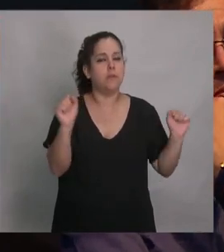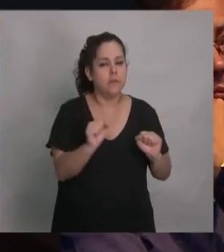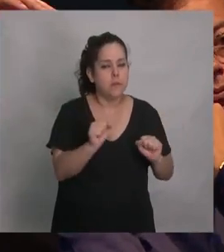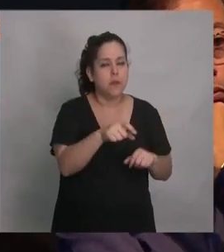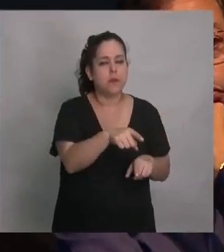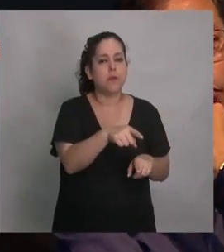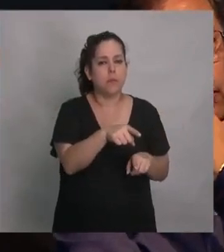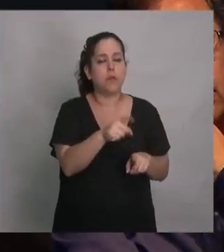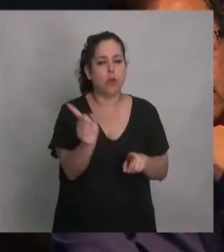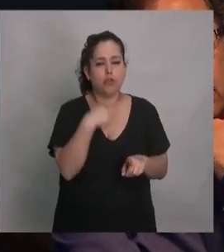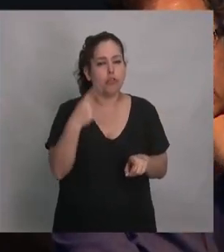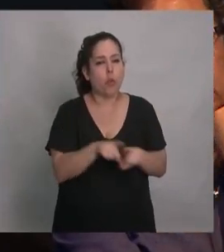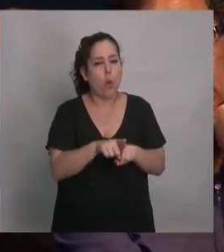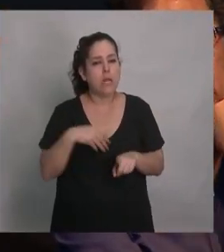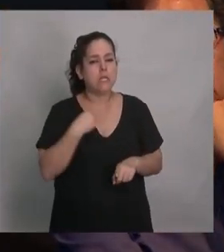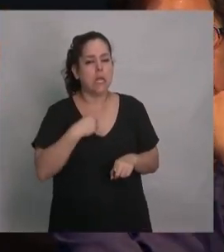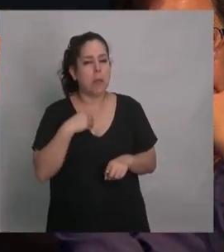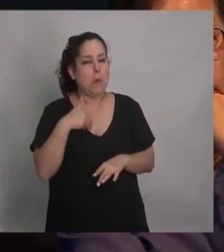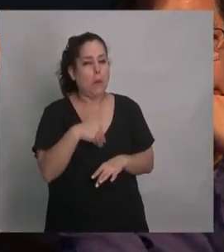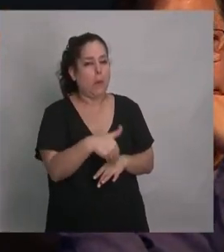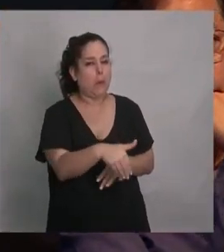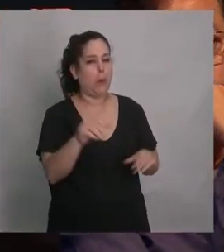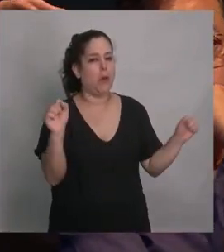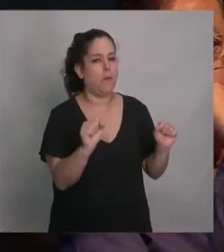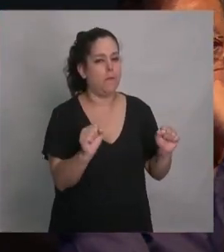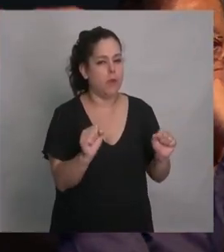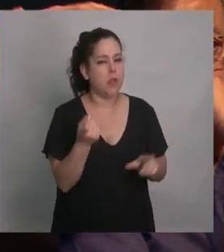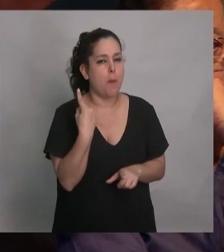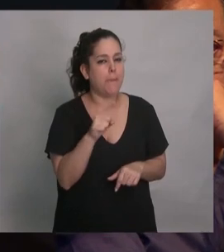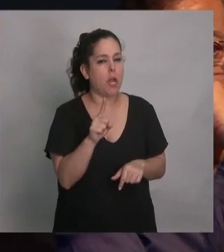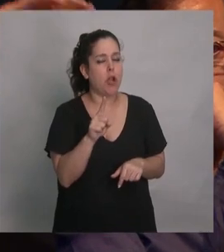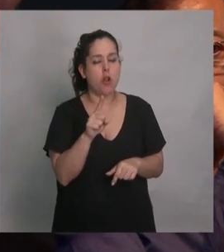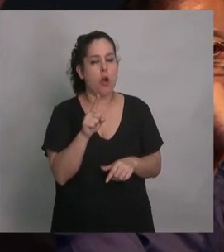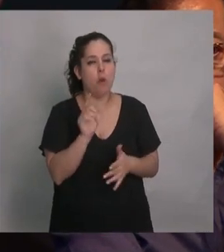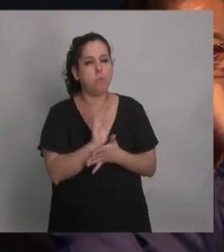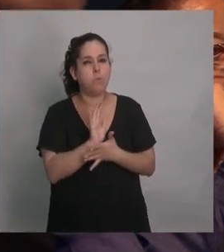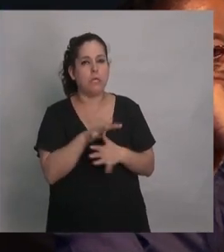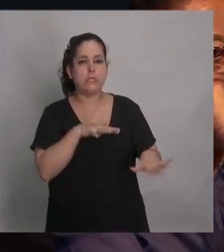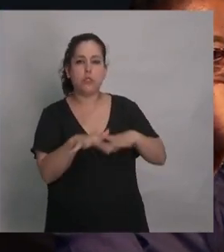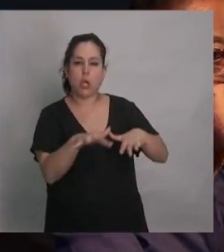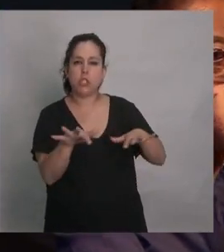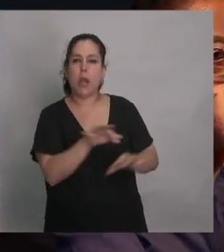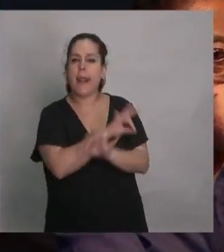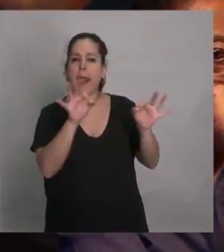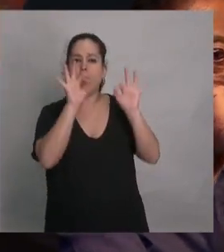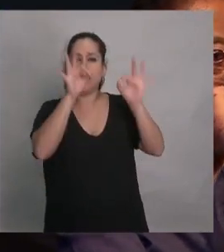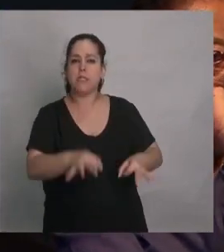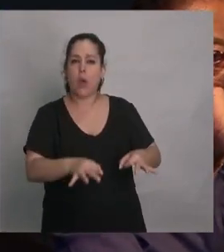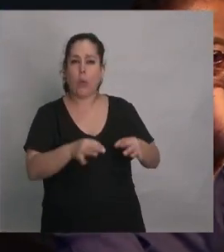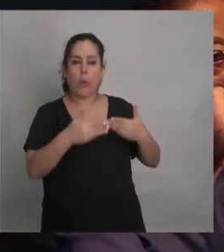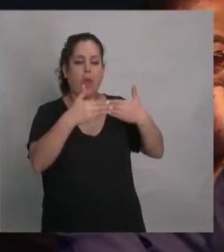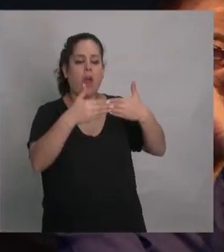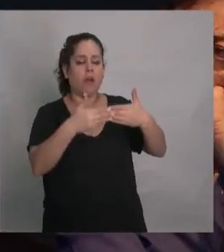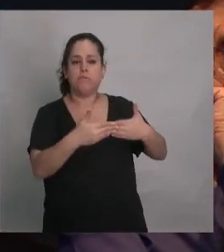nosotros sentíamos que se estaba poniendo frío, pero nadie sabía exactamente lo que estaba del otro lado del muro. Pero